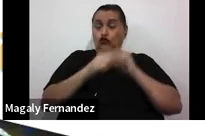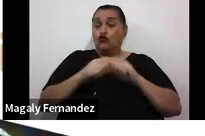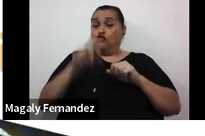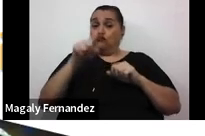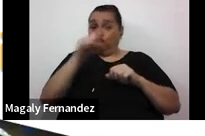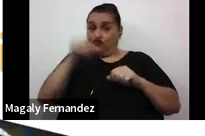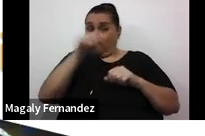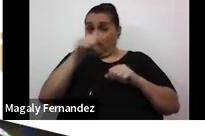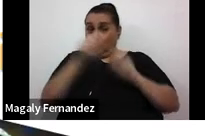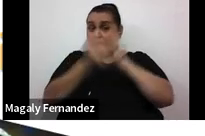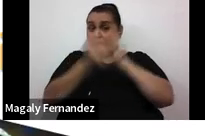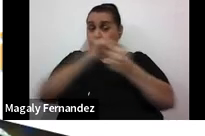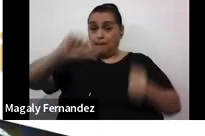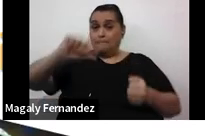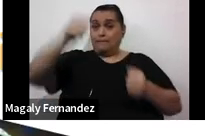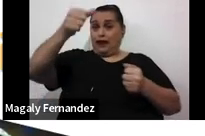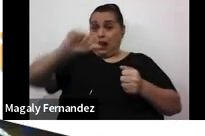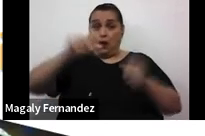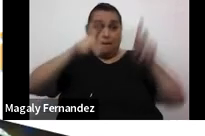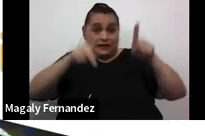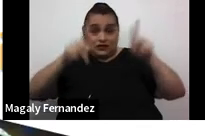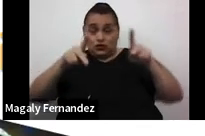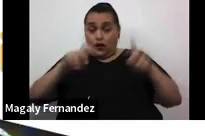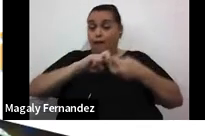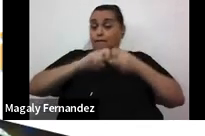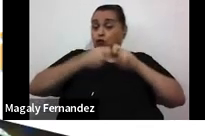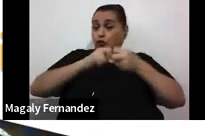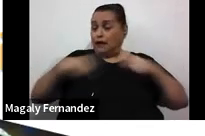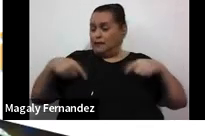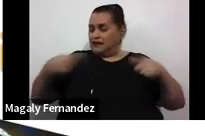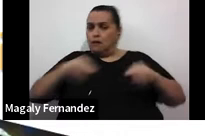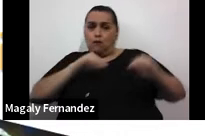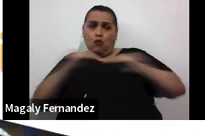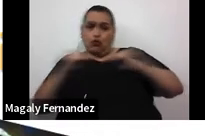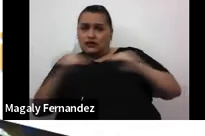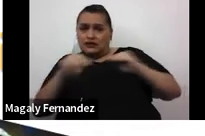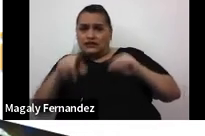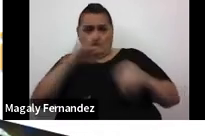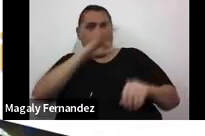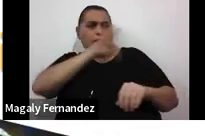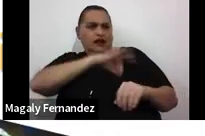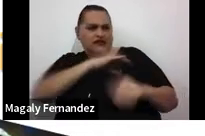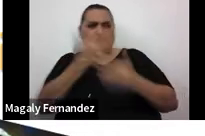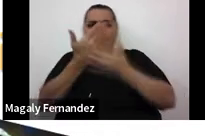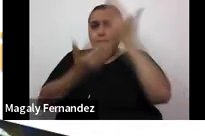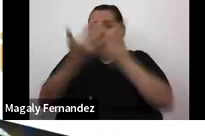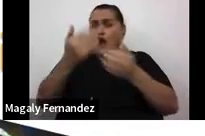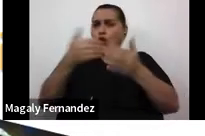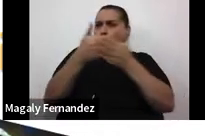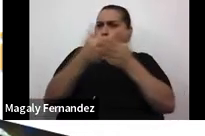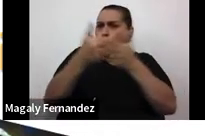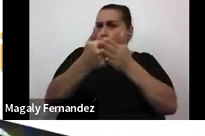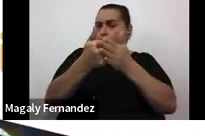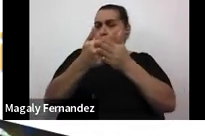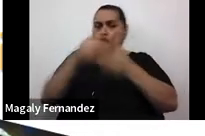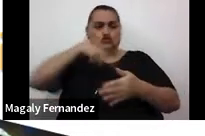para alguien que tenga problemas motores motores sino para todos esto nos beneficia a todos y tenemos las manos mojadas si venimos cargados